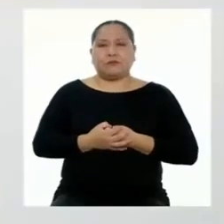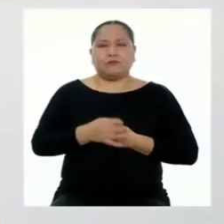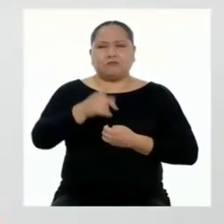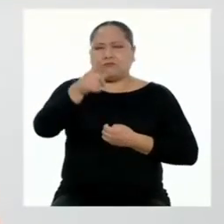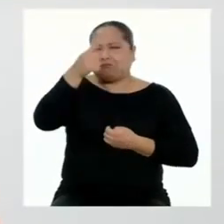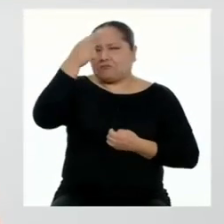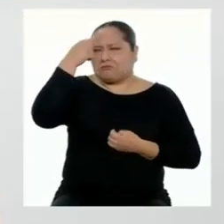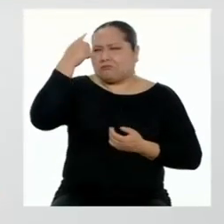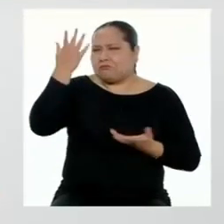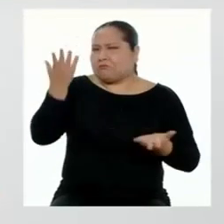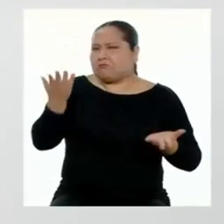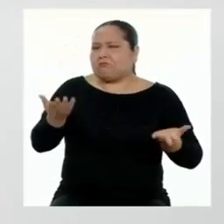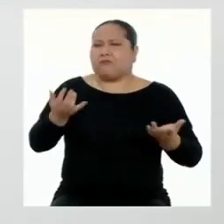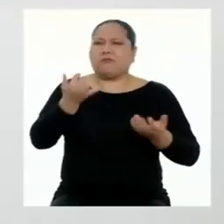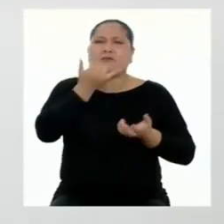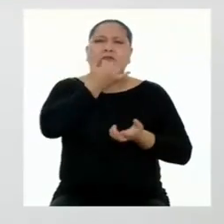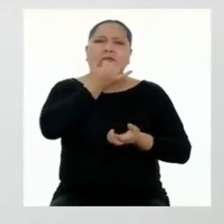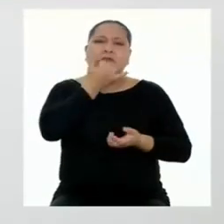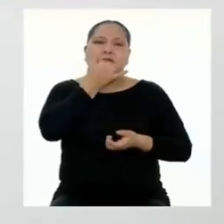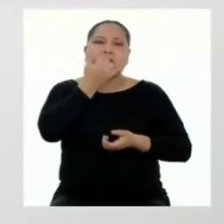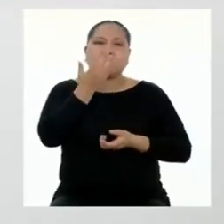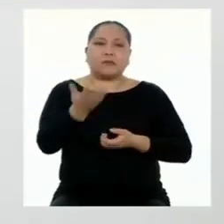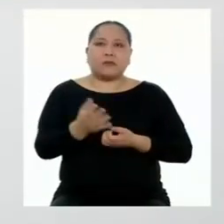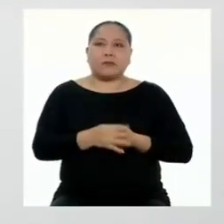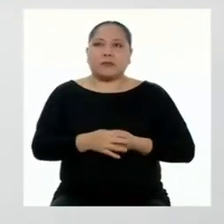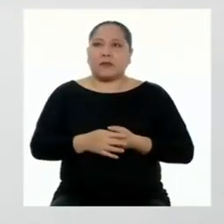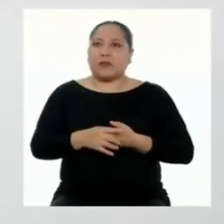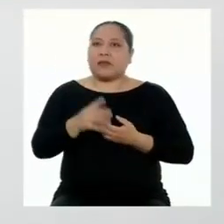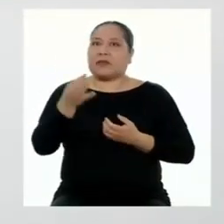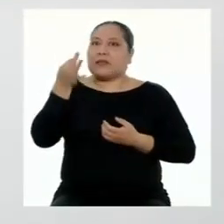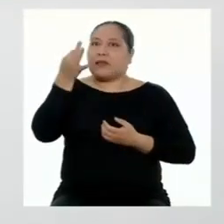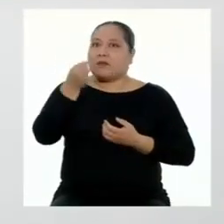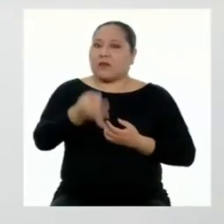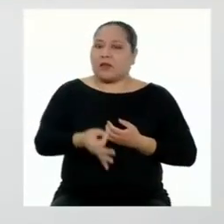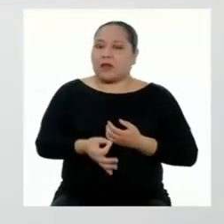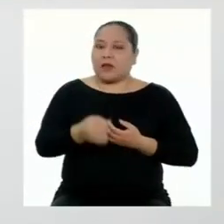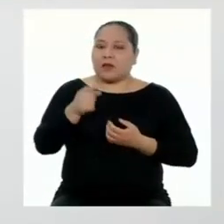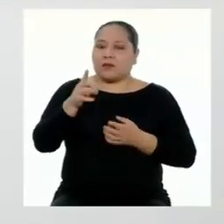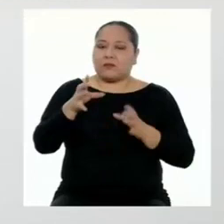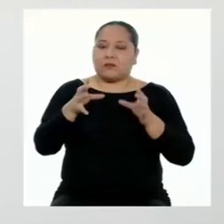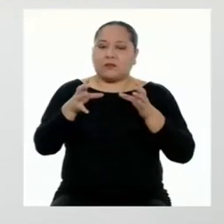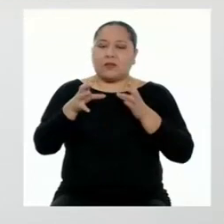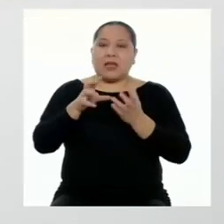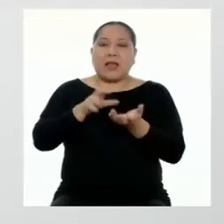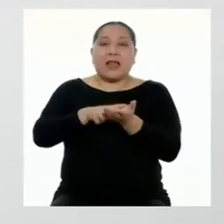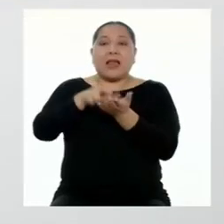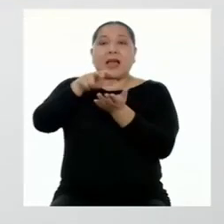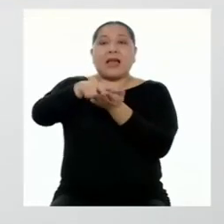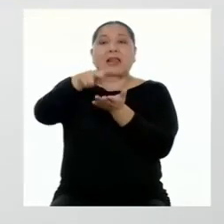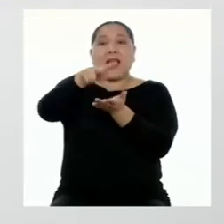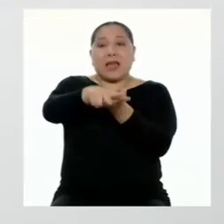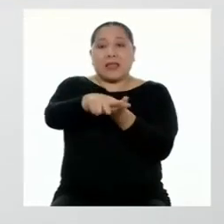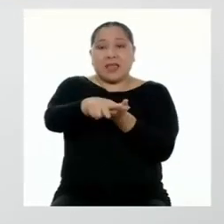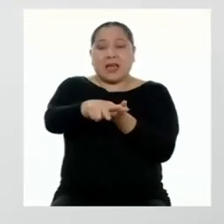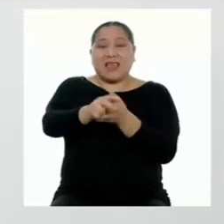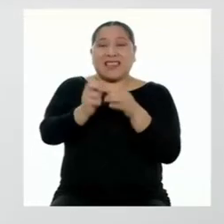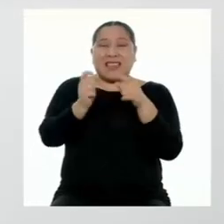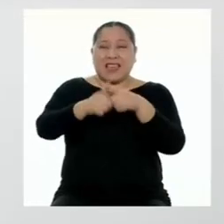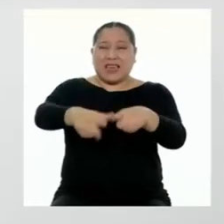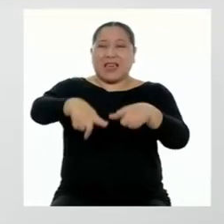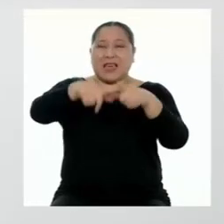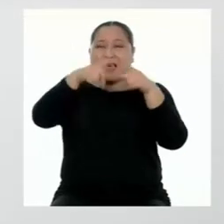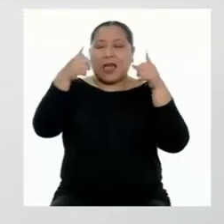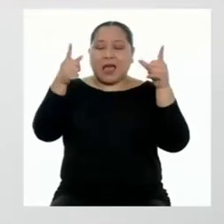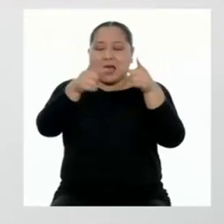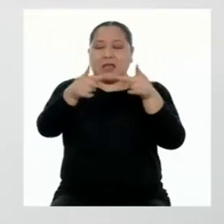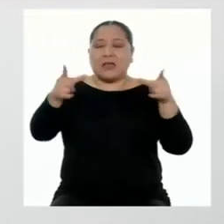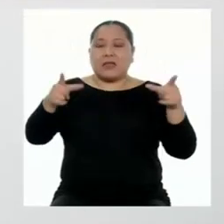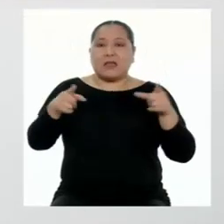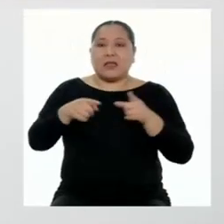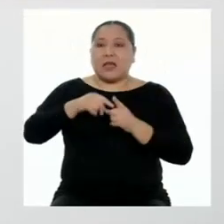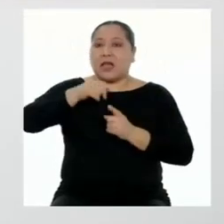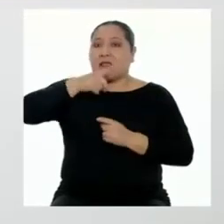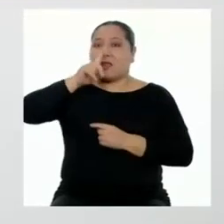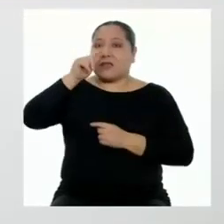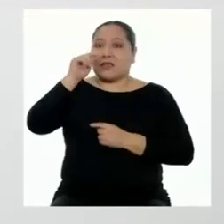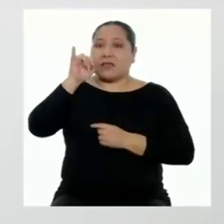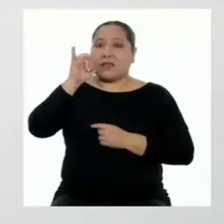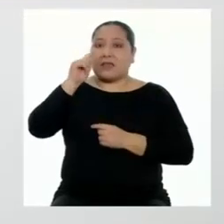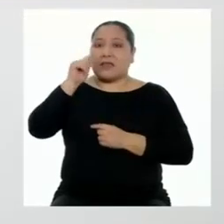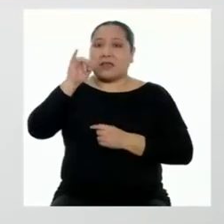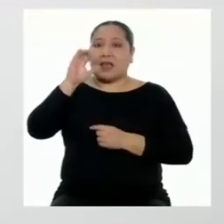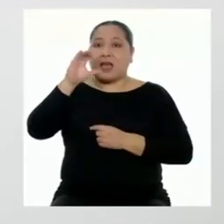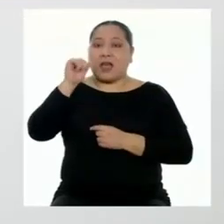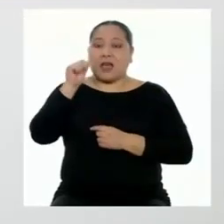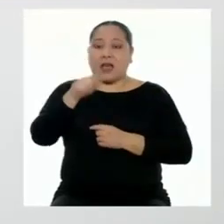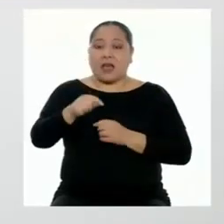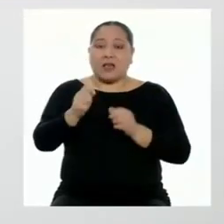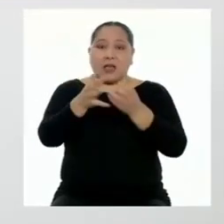¿Qué creen que sucedería si se produce la desaparición de la rana gigante del Titicaca? Para que todos conozcamos a